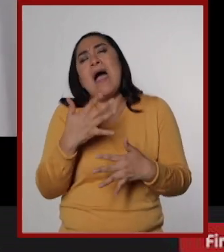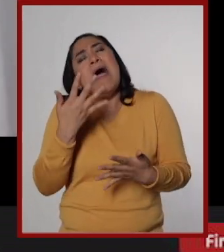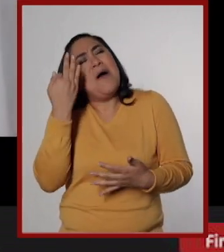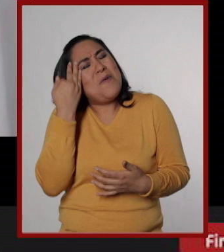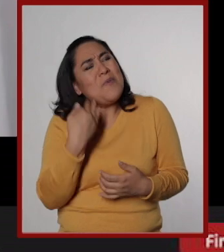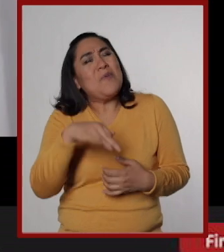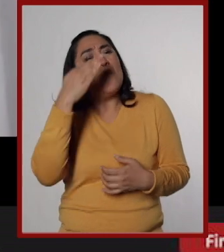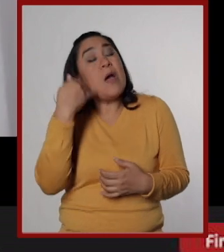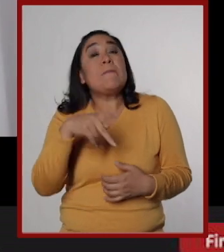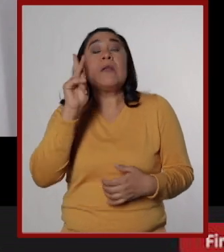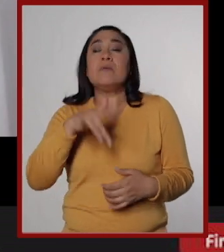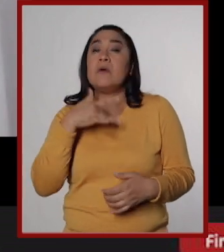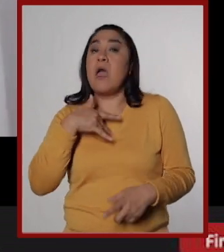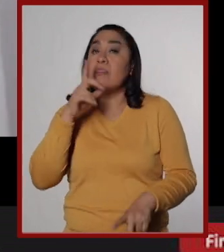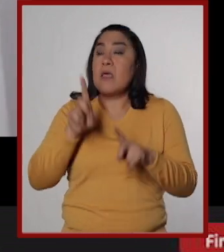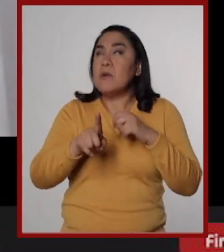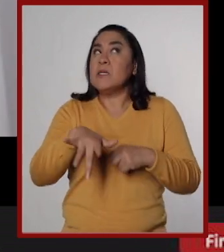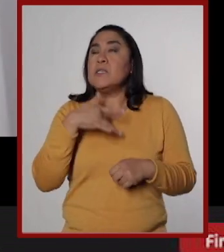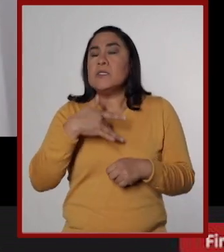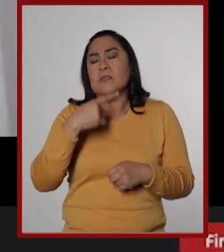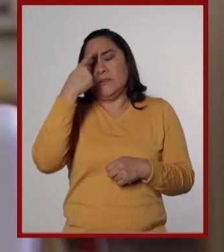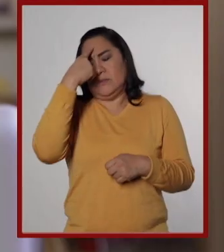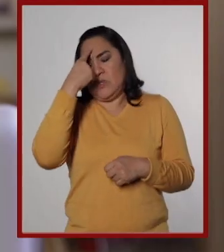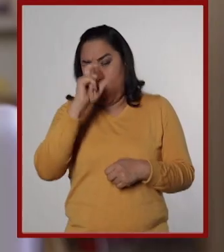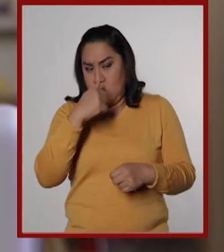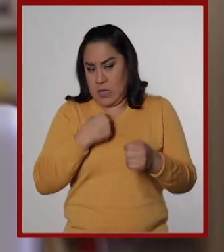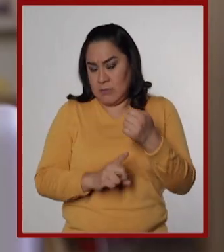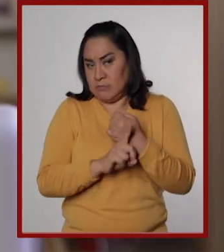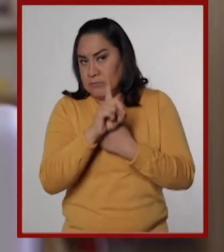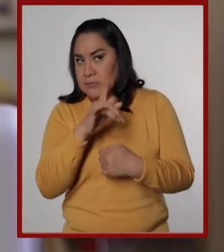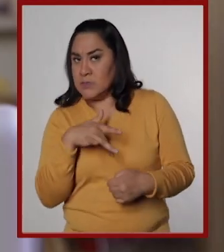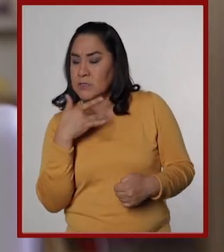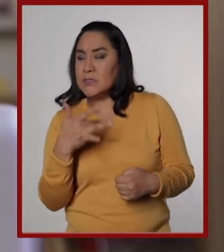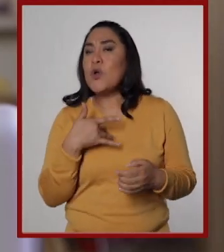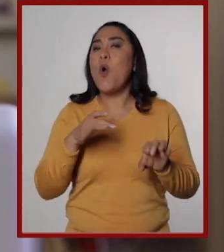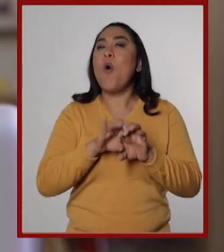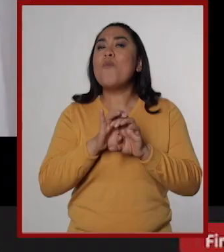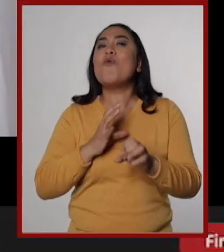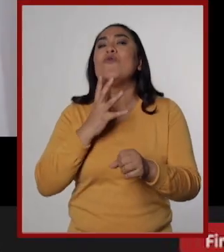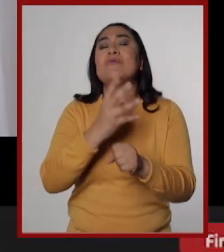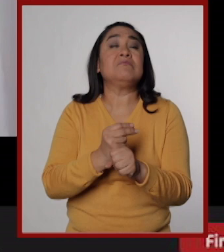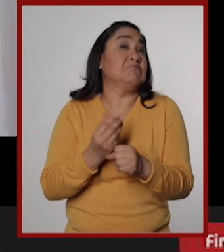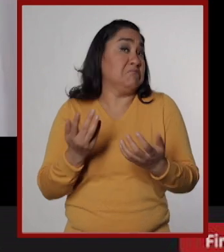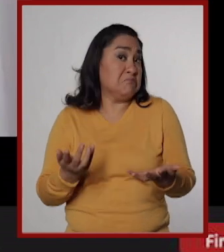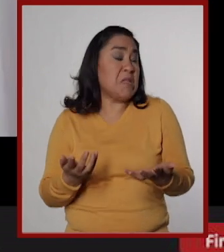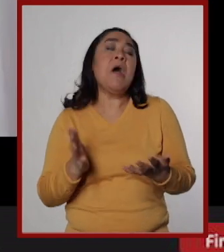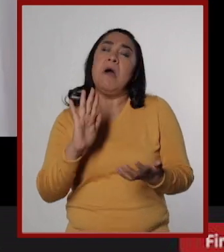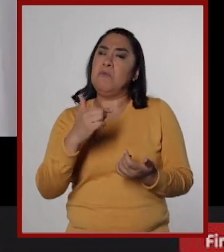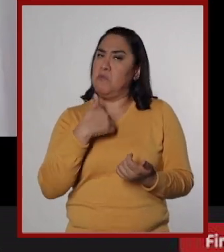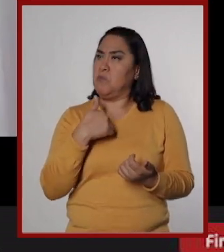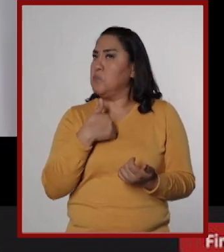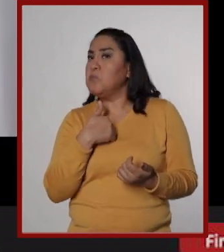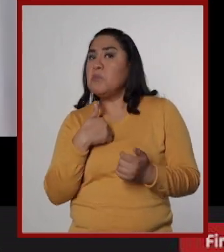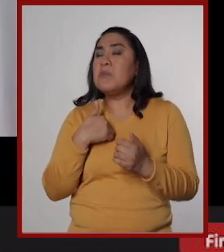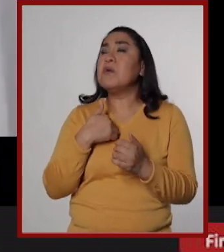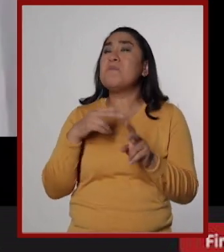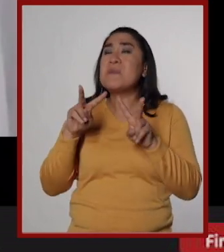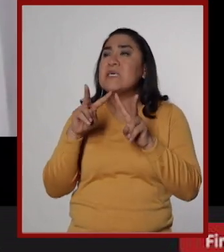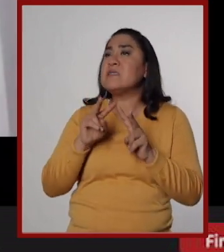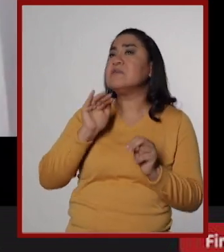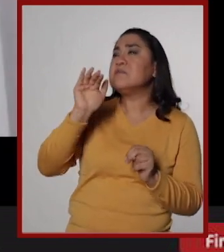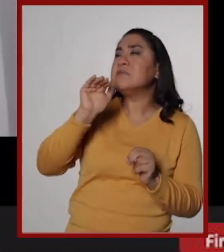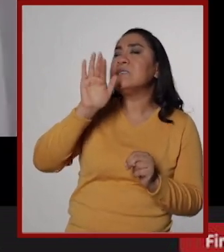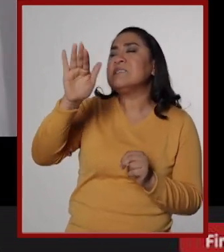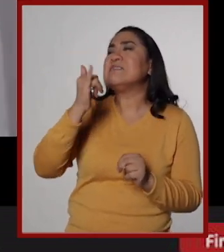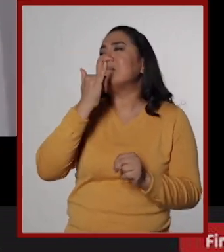pero todo va a depender de cómo nosotros nos acercamos a ese conflicto, ¿no? Yo puedo ir con el vecino y decirle, oye, mira, si sacas la